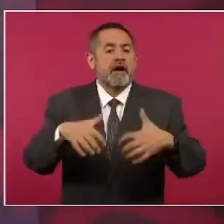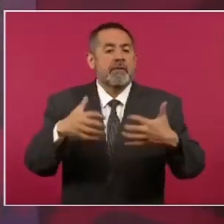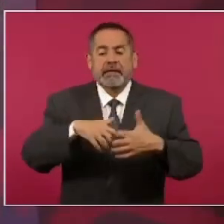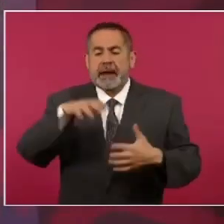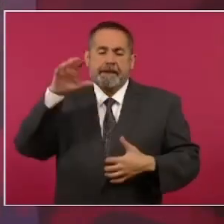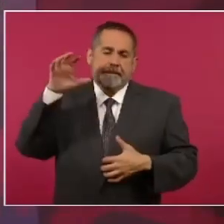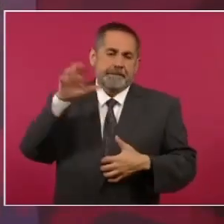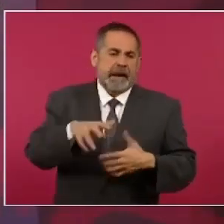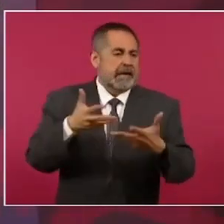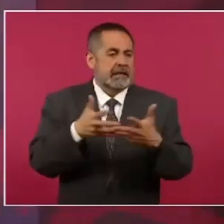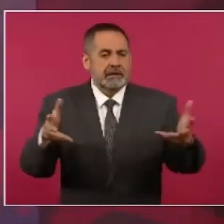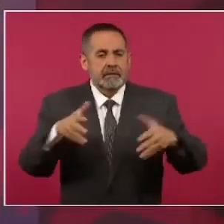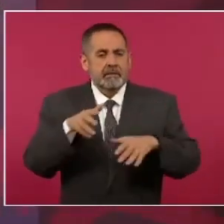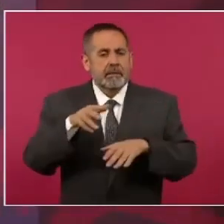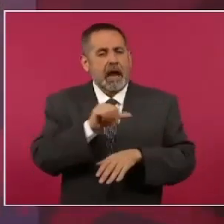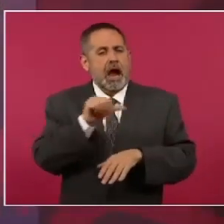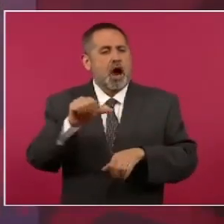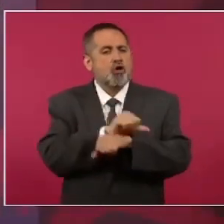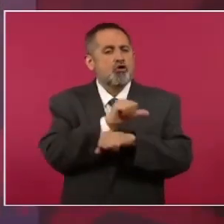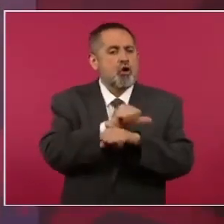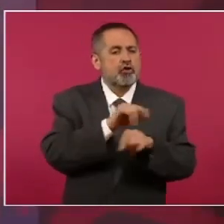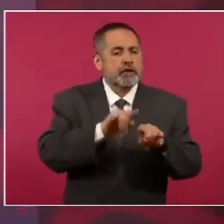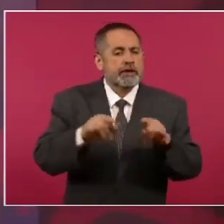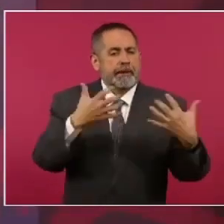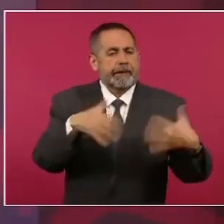planta automotriz